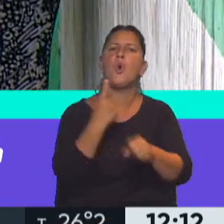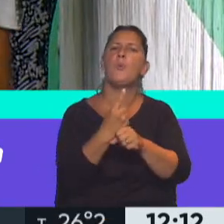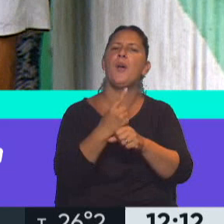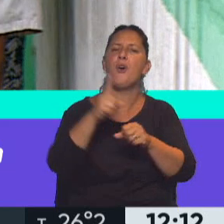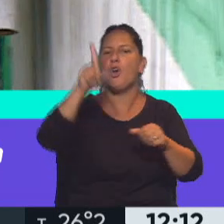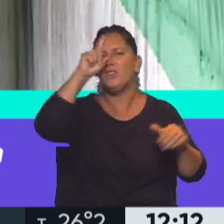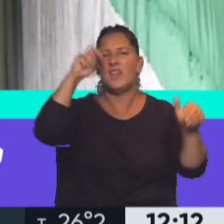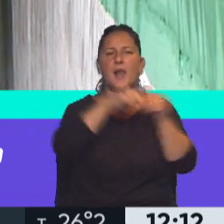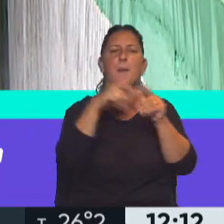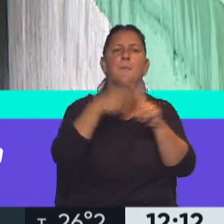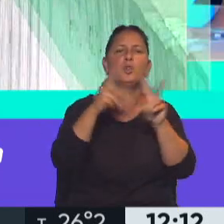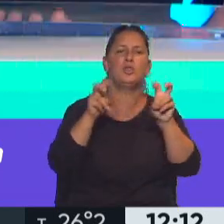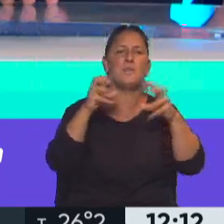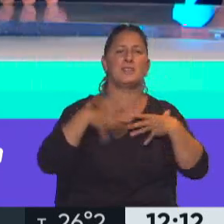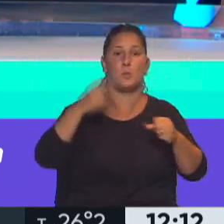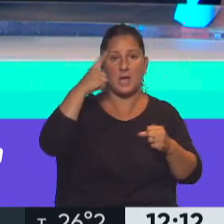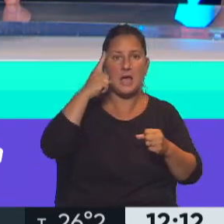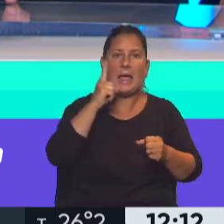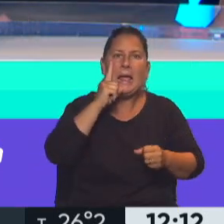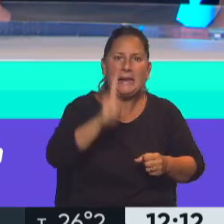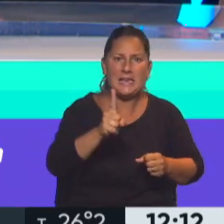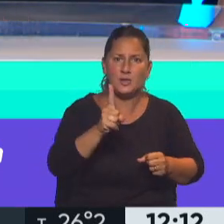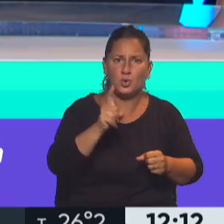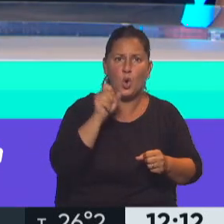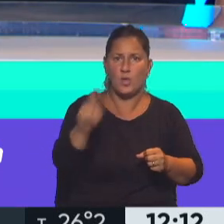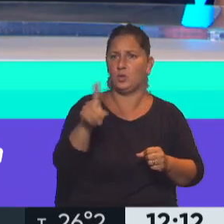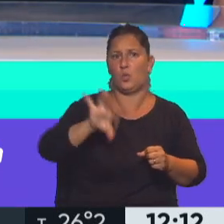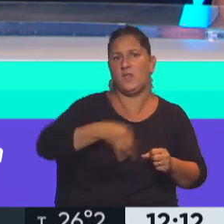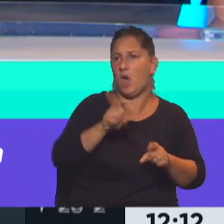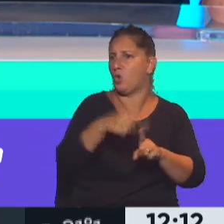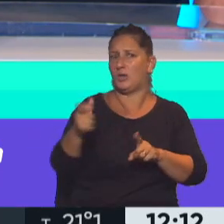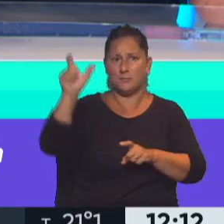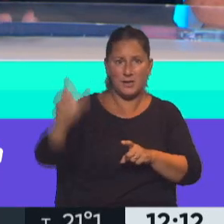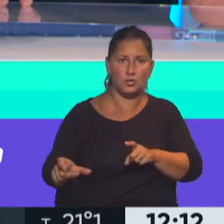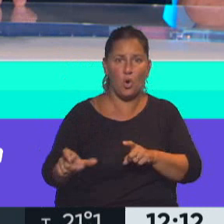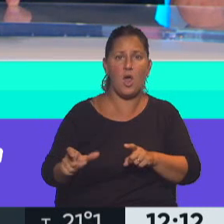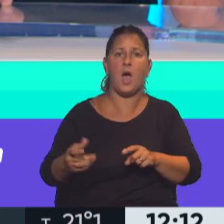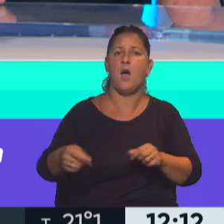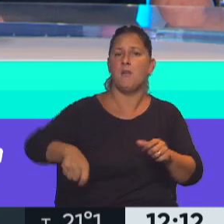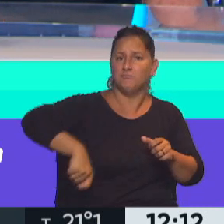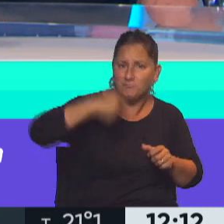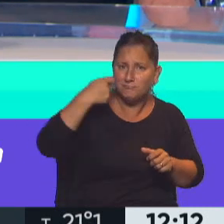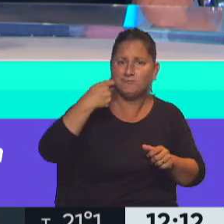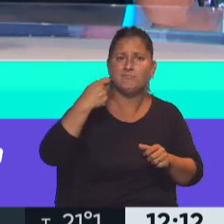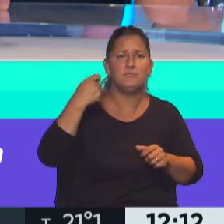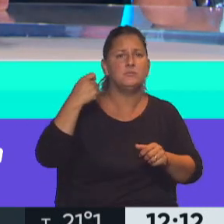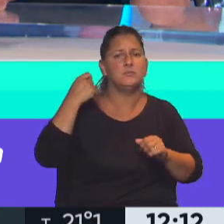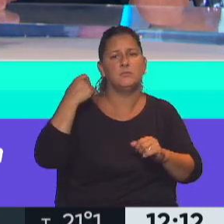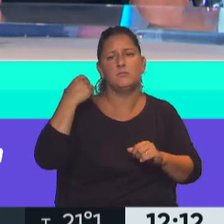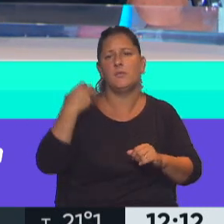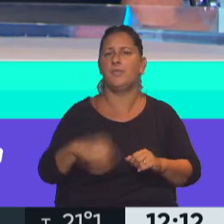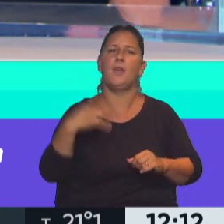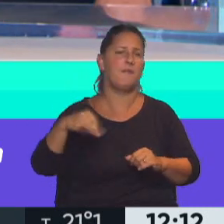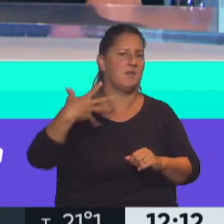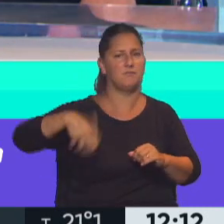Mental, porque si una persona tiene riesgo cierto y inminente para sí, para terceros, tenga un problema de consumo problemático. Debe ser internado, ¿verdad?